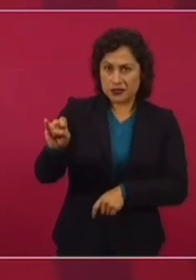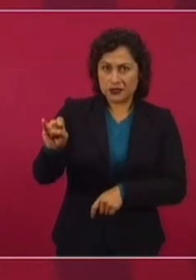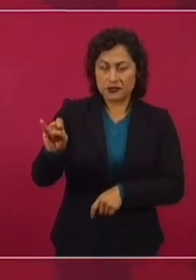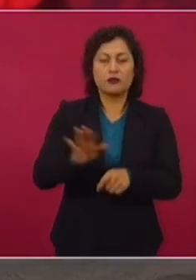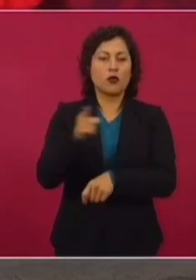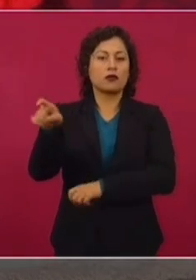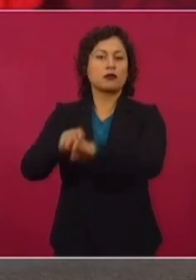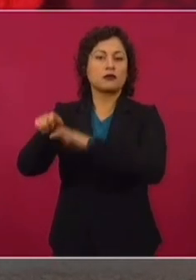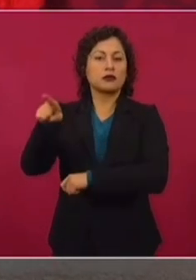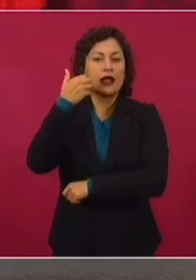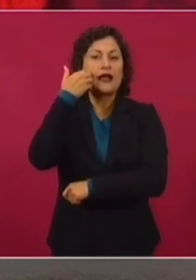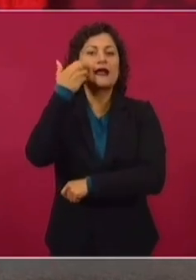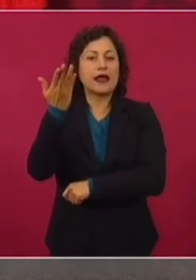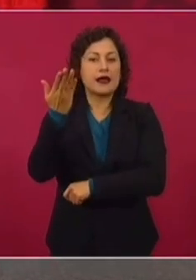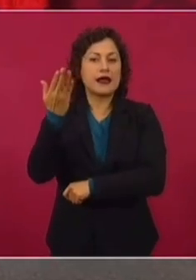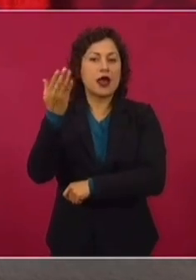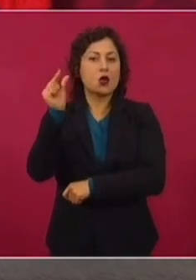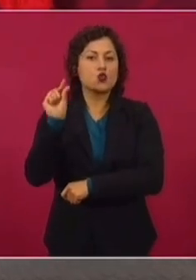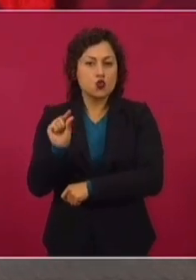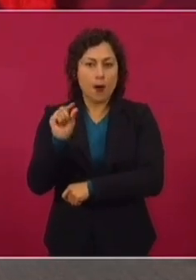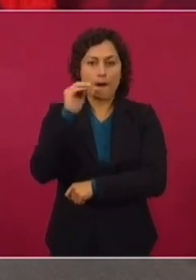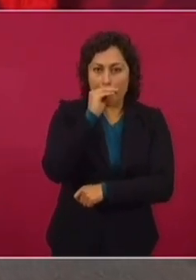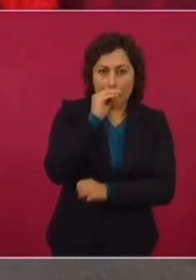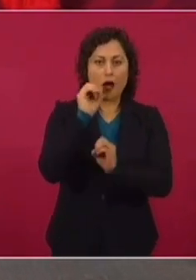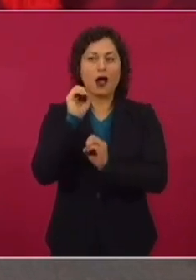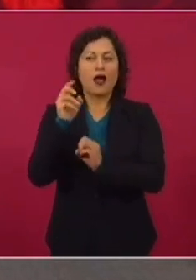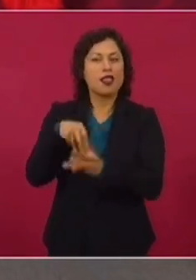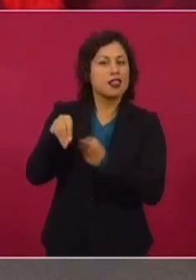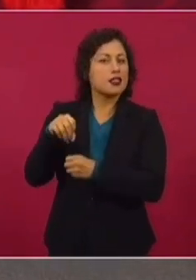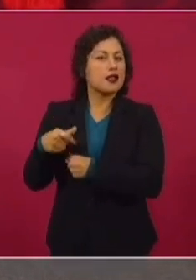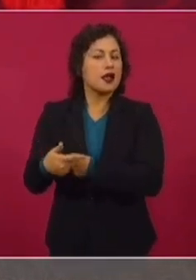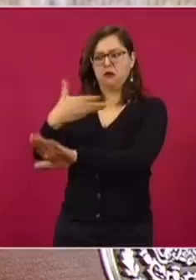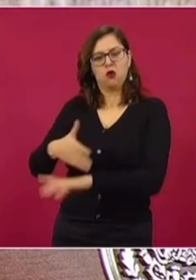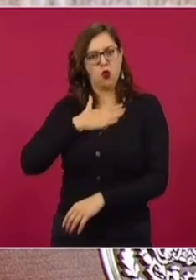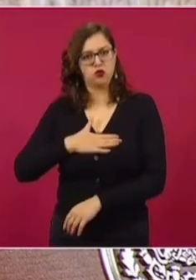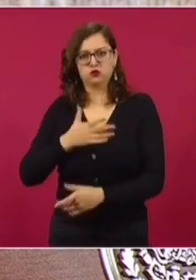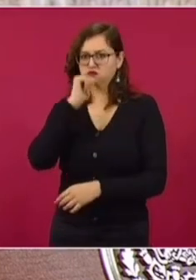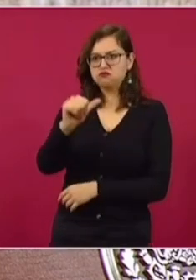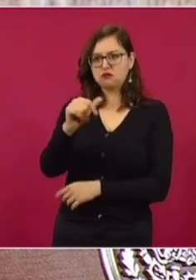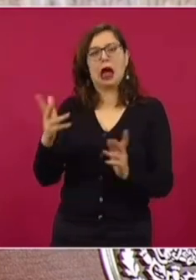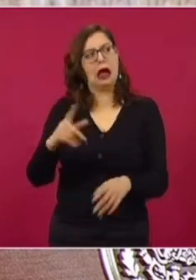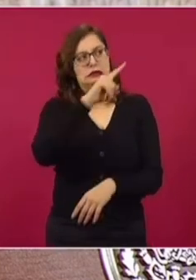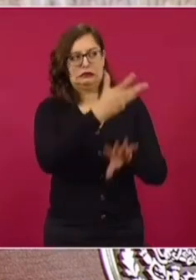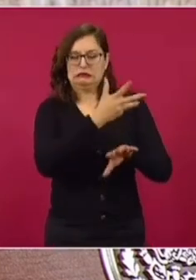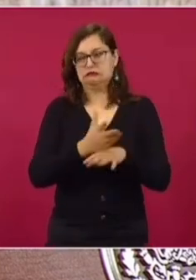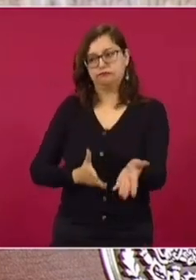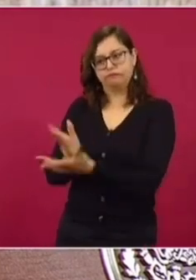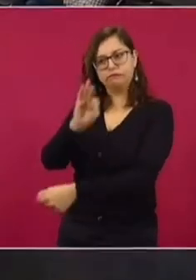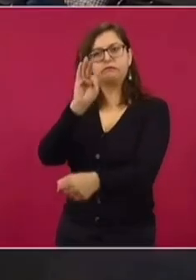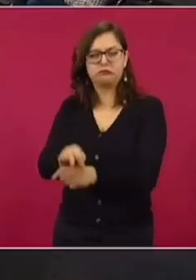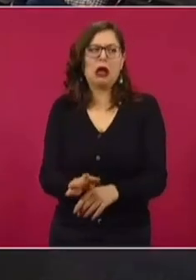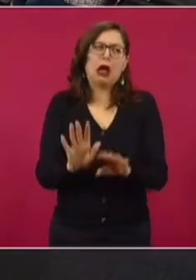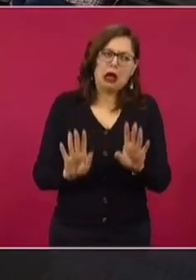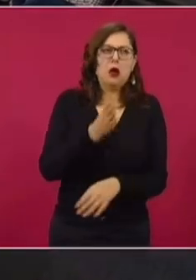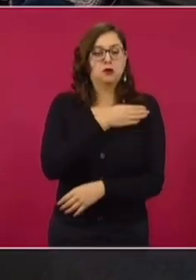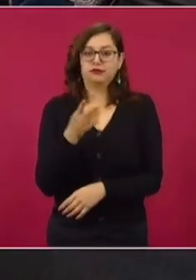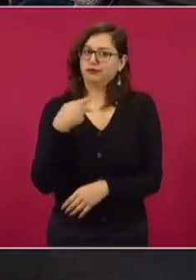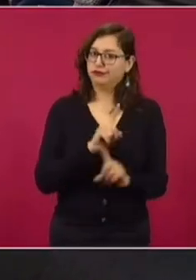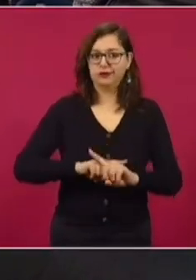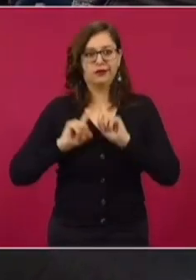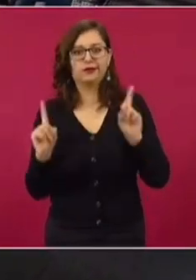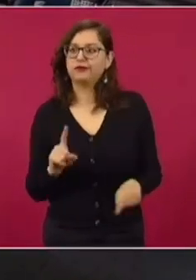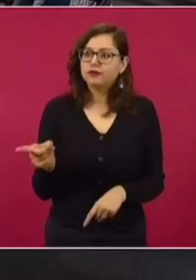porque se le subsidia a las grandes empresas, pues ahí no se puede, porque eso es injusto. El gobierno de Estados Unidos ha sido muy respetuoso y no está